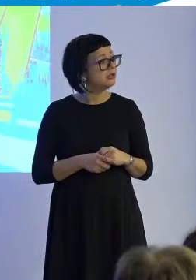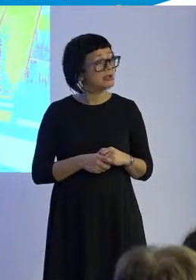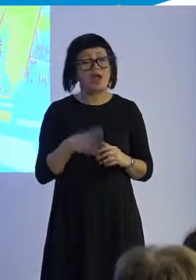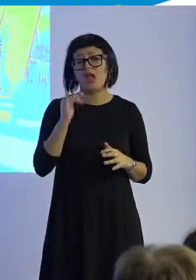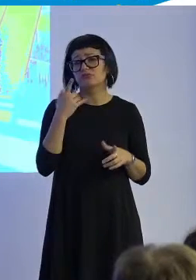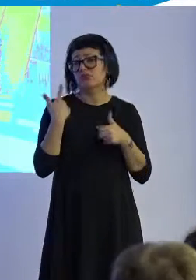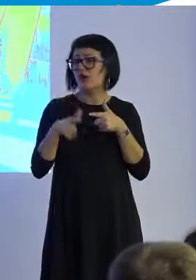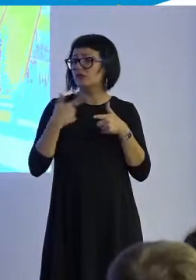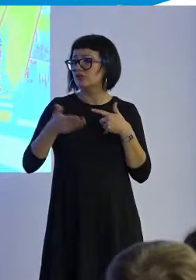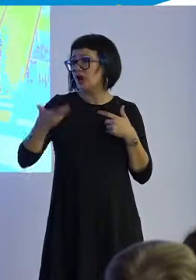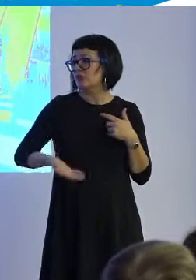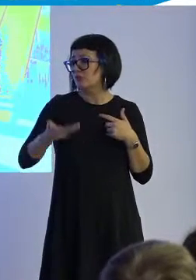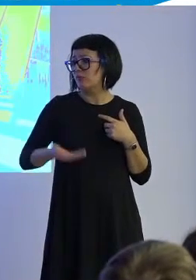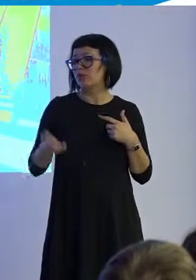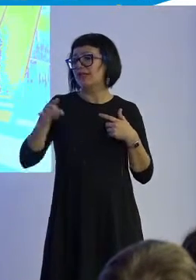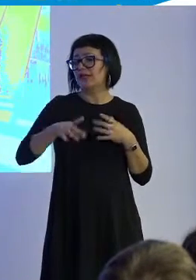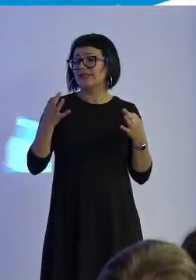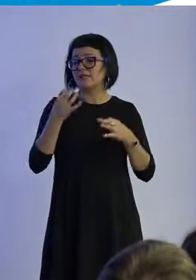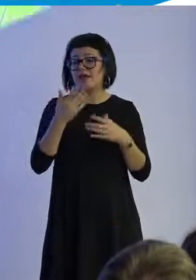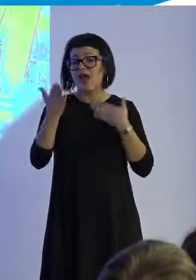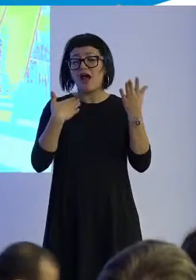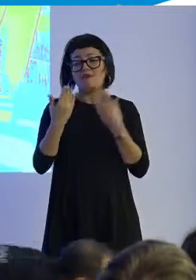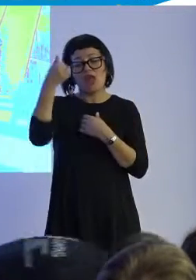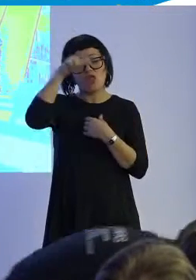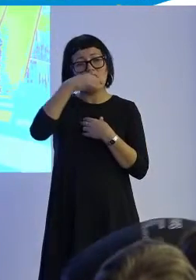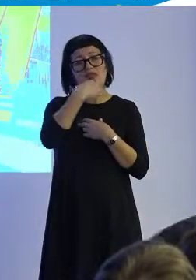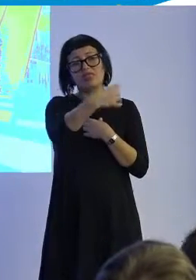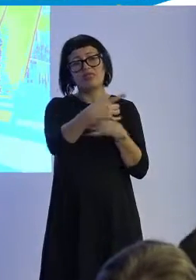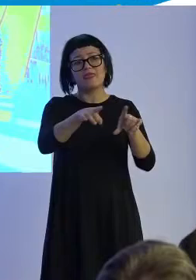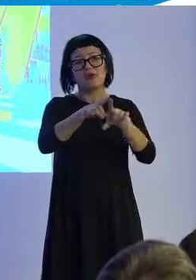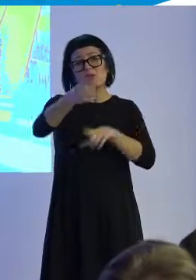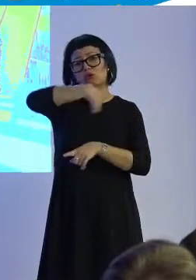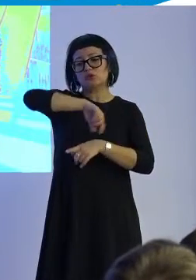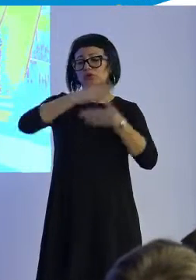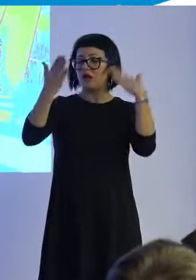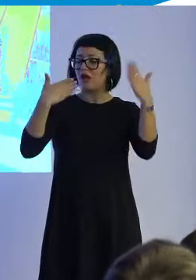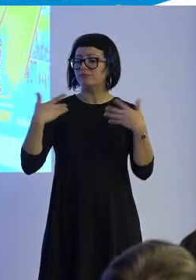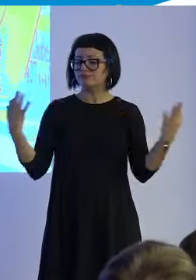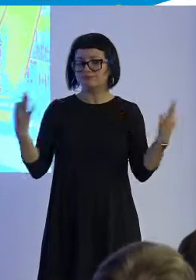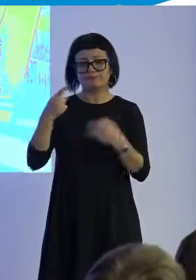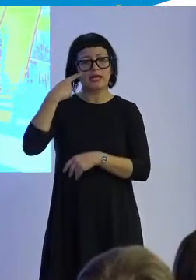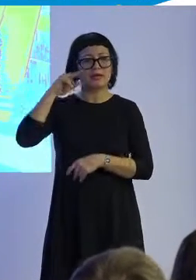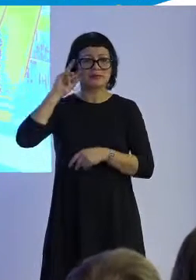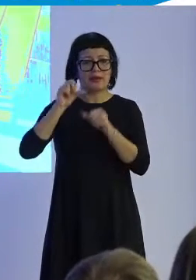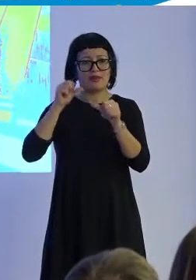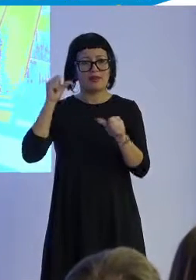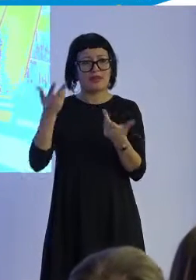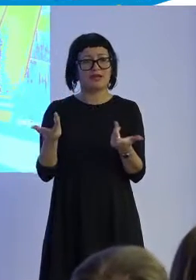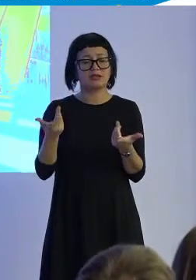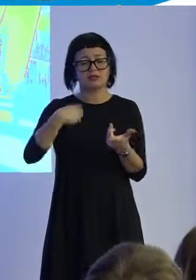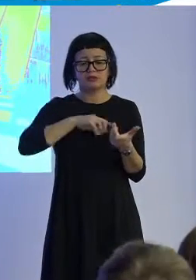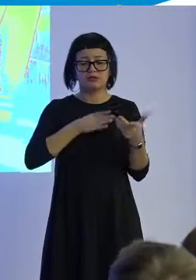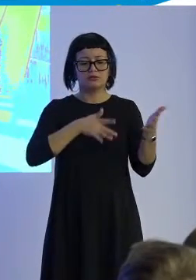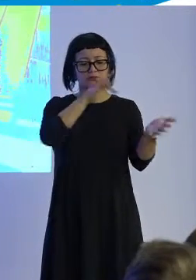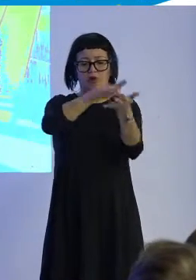Y una cosa que es muy importante, que también ha avanzado él, es como estamos hablando sobre todo de experiencias. Entonces hay que ver por dónde